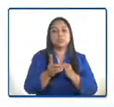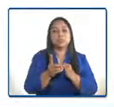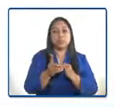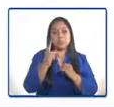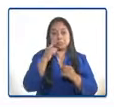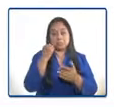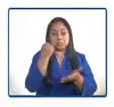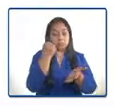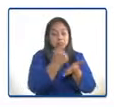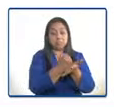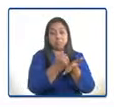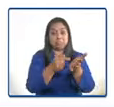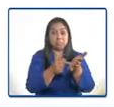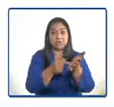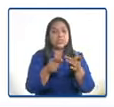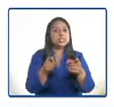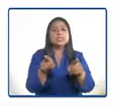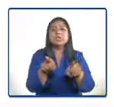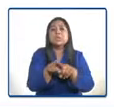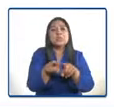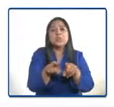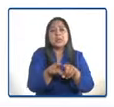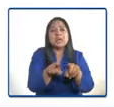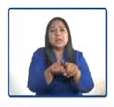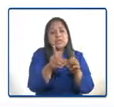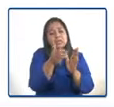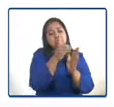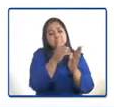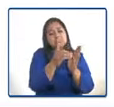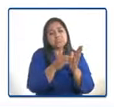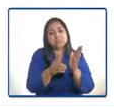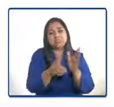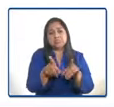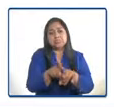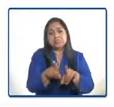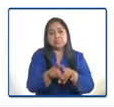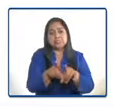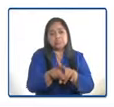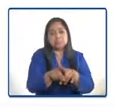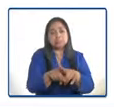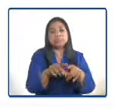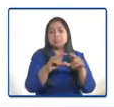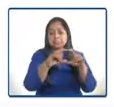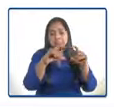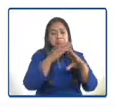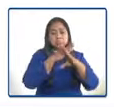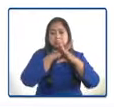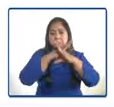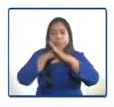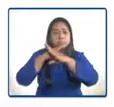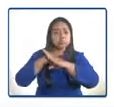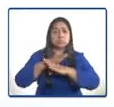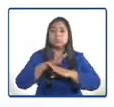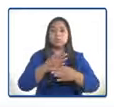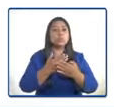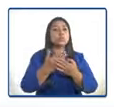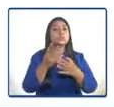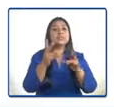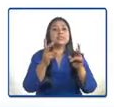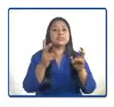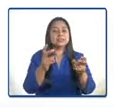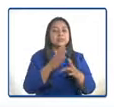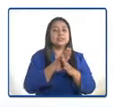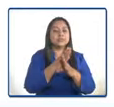es exactamente igual al diseño, que es reforzado. Tenemos todas las medidas de seguridad, son nuevos elementos de